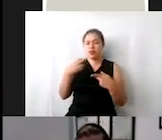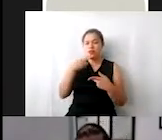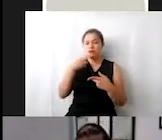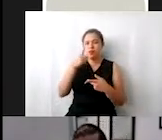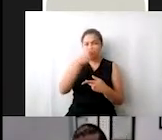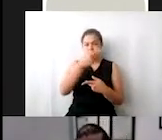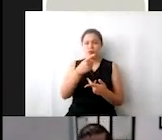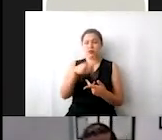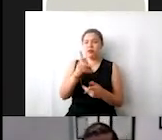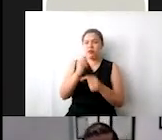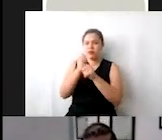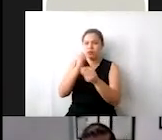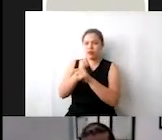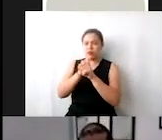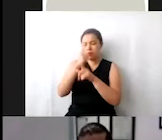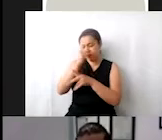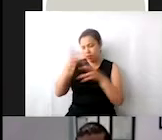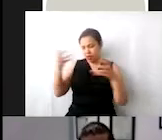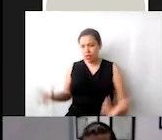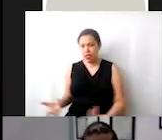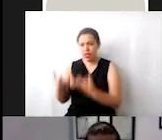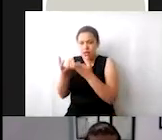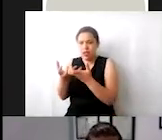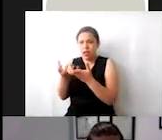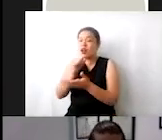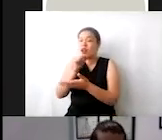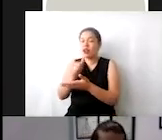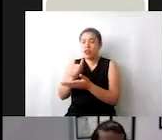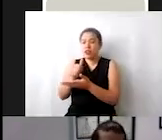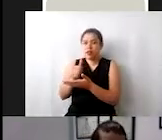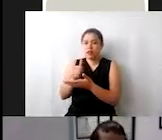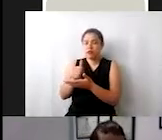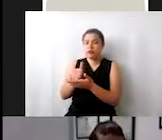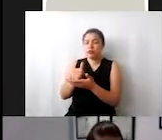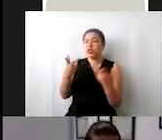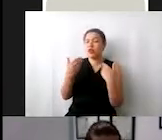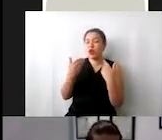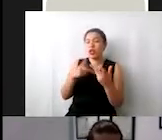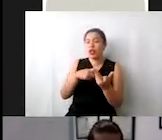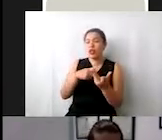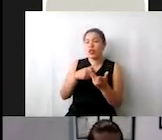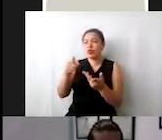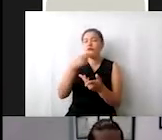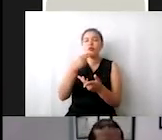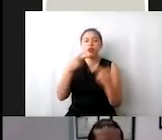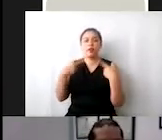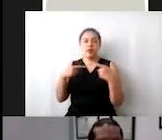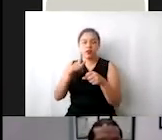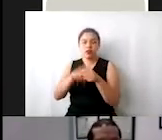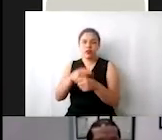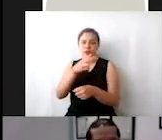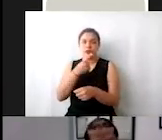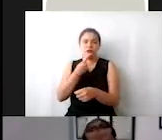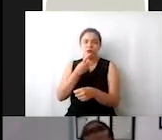dice el transporte de carga, no, ahí no hay retención porque no se pone a disposición personal. Y aquí la pregunta